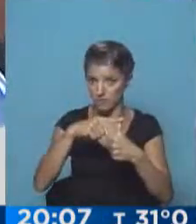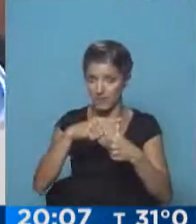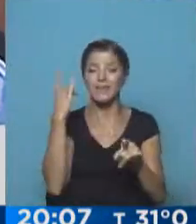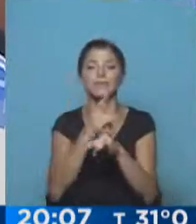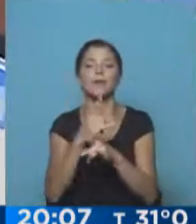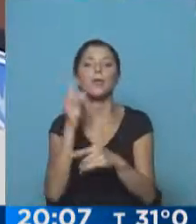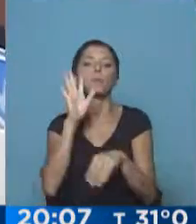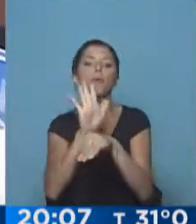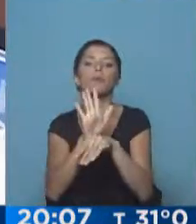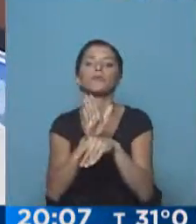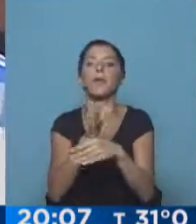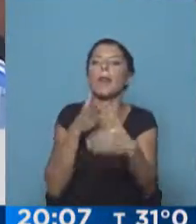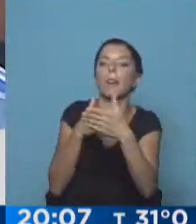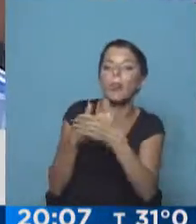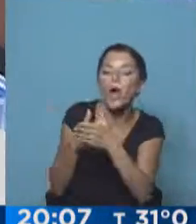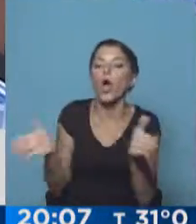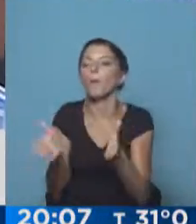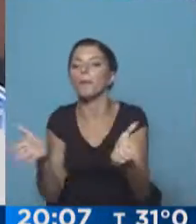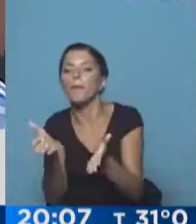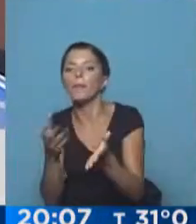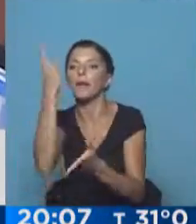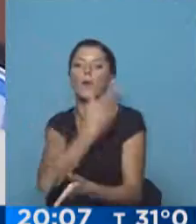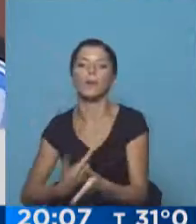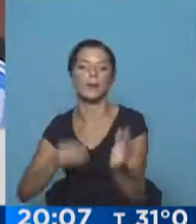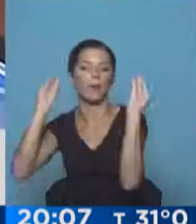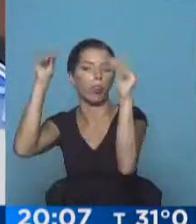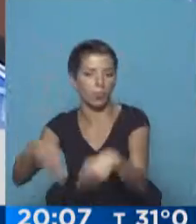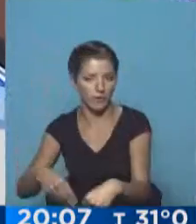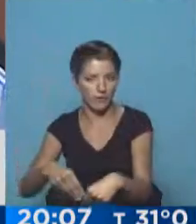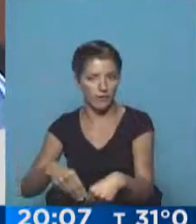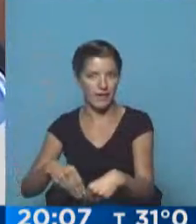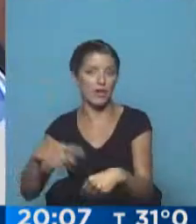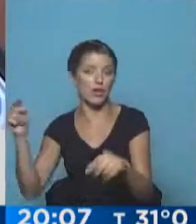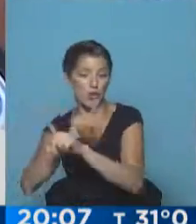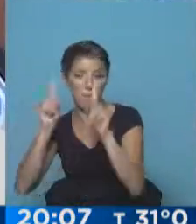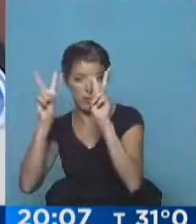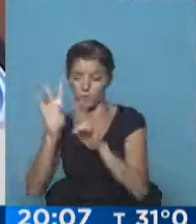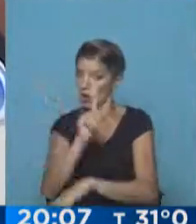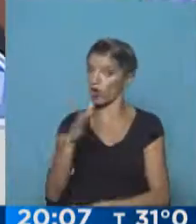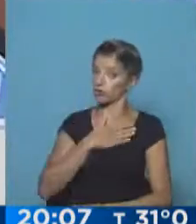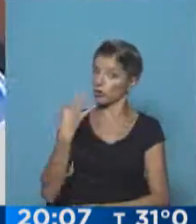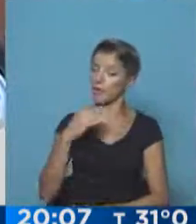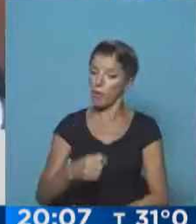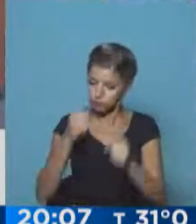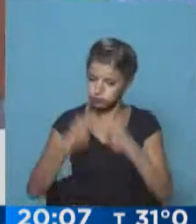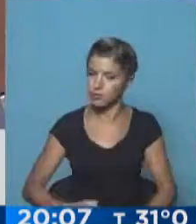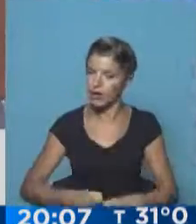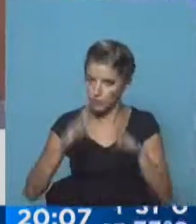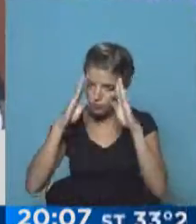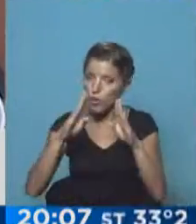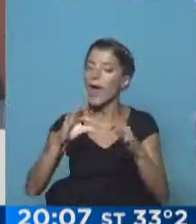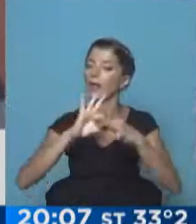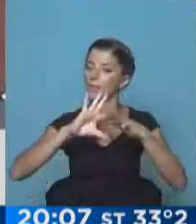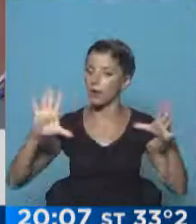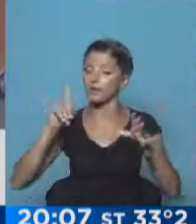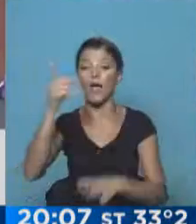que obstaculiza o promueve efectivamente el derrumbe de un gobierno no peronista, no, muy por el contrario. Nosotros tenemos que afianzar la democracia sobre la base de que el gobierno